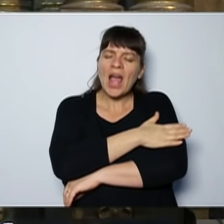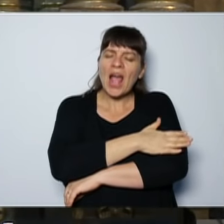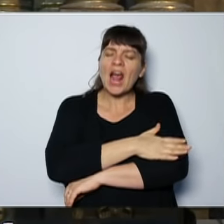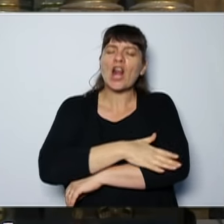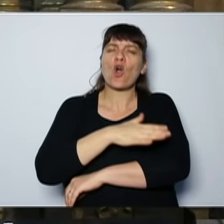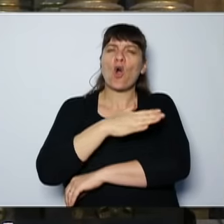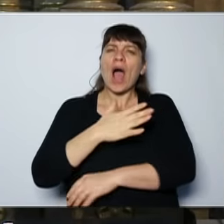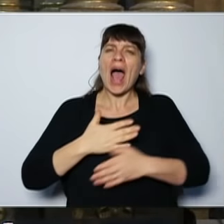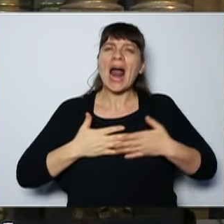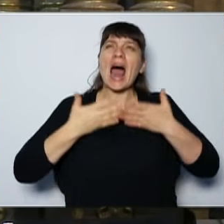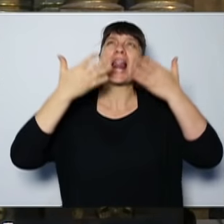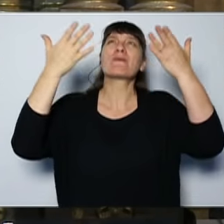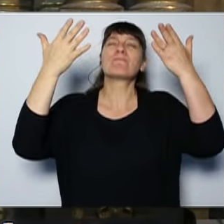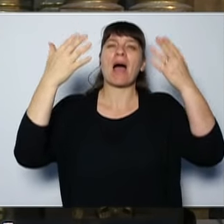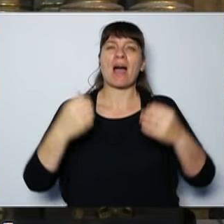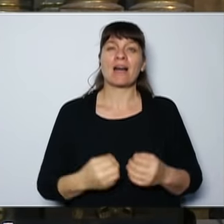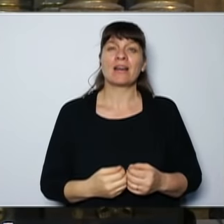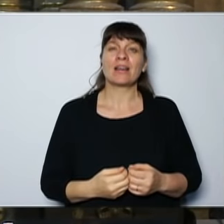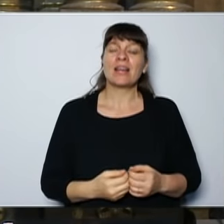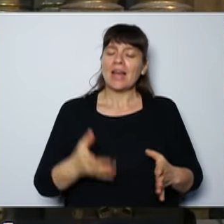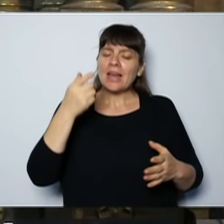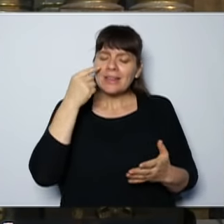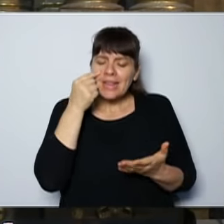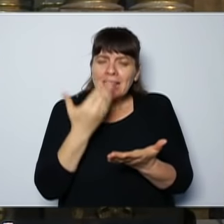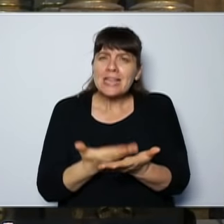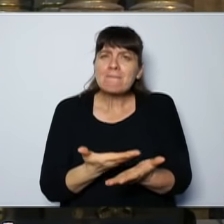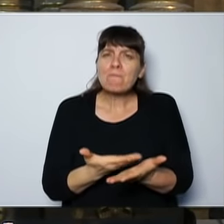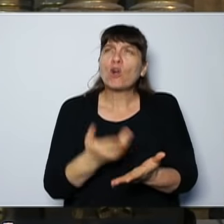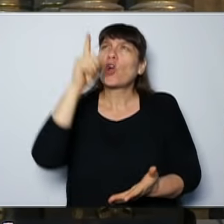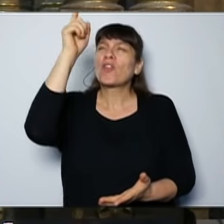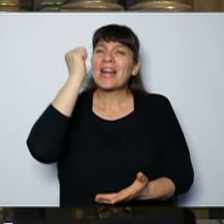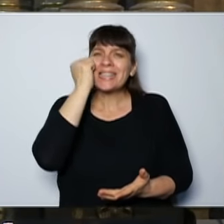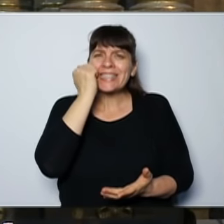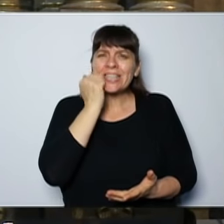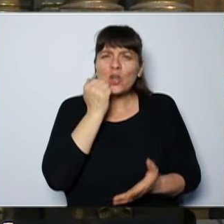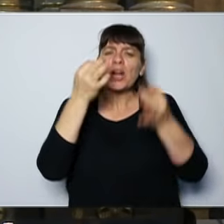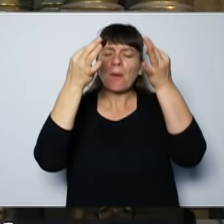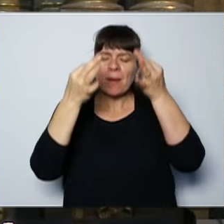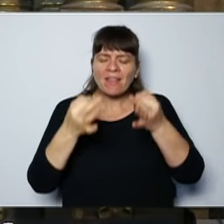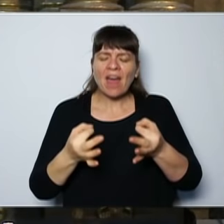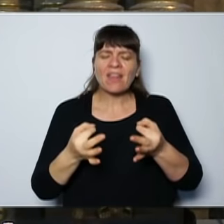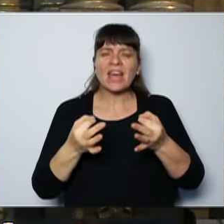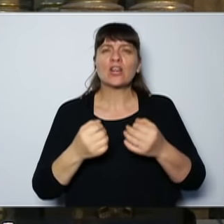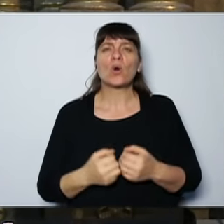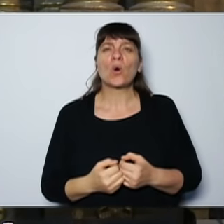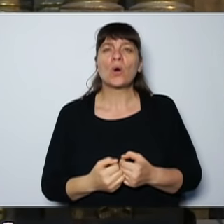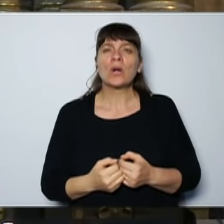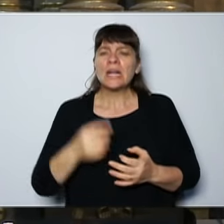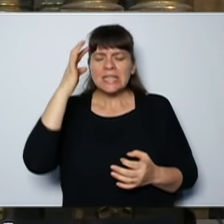consuelo al alma. El testimonio del Señor es verdadero,